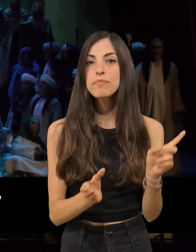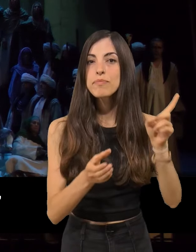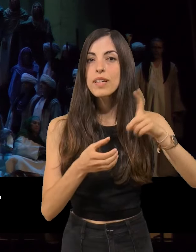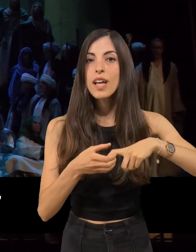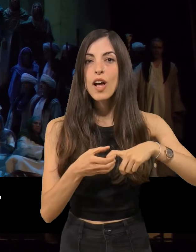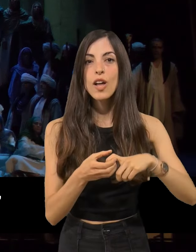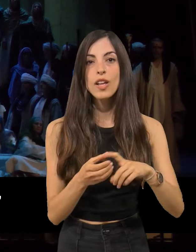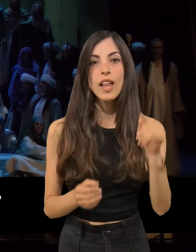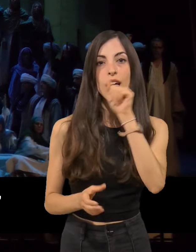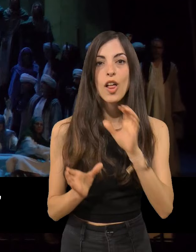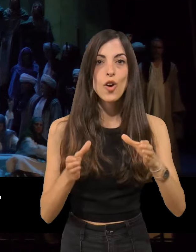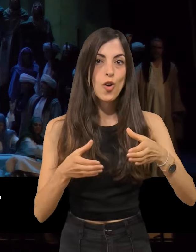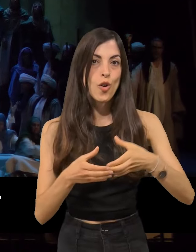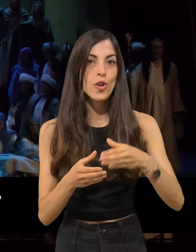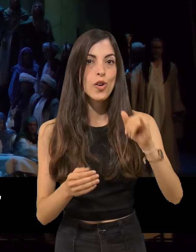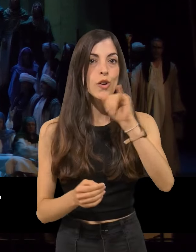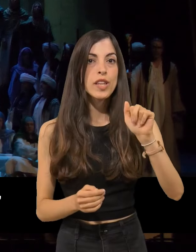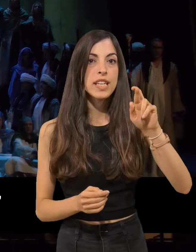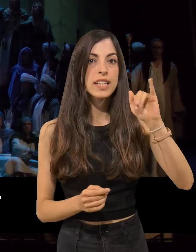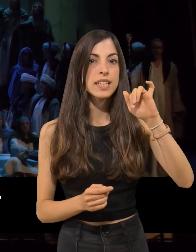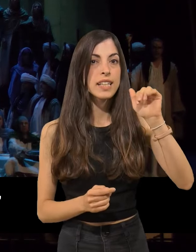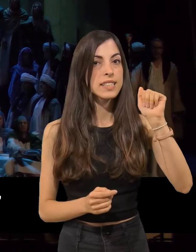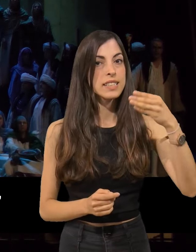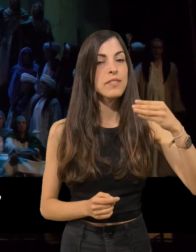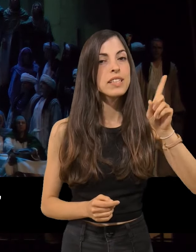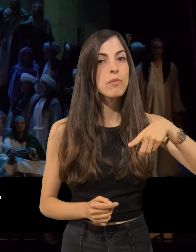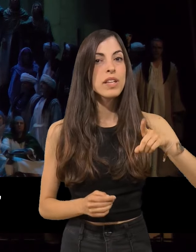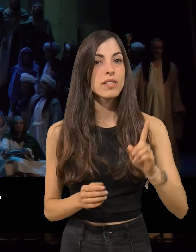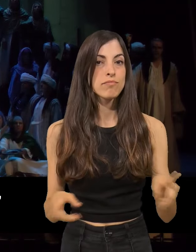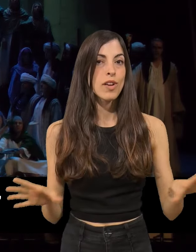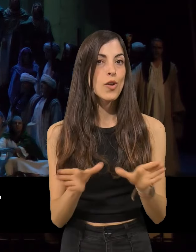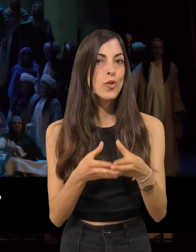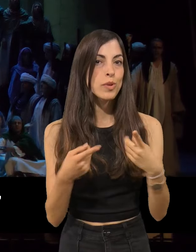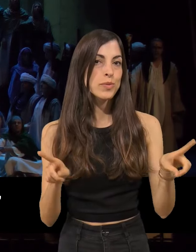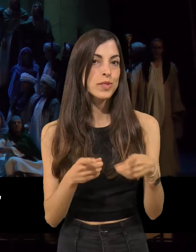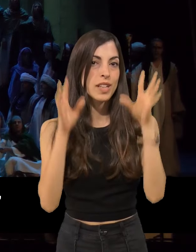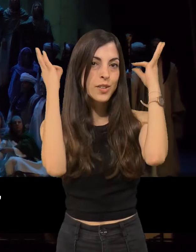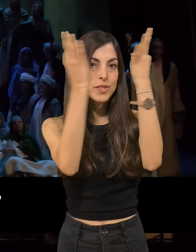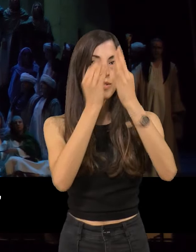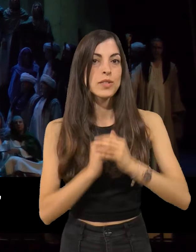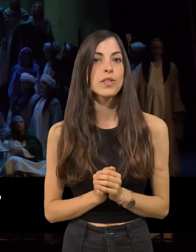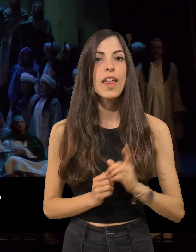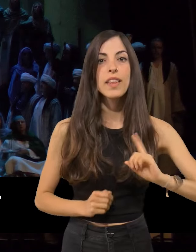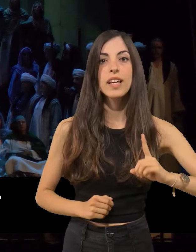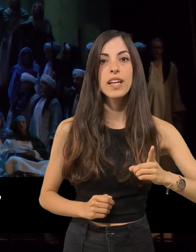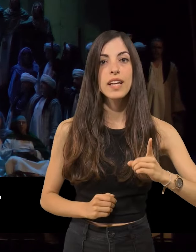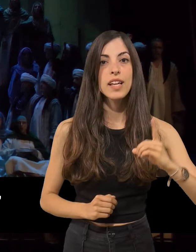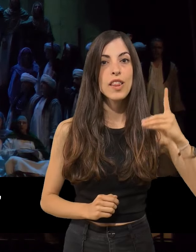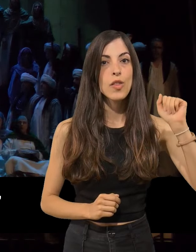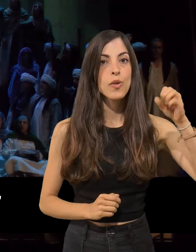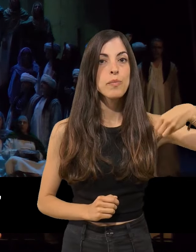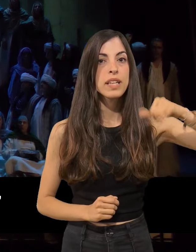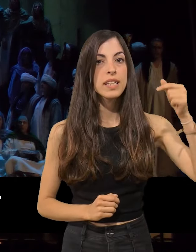También participa el coro Ciriab y la Orquesta de Córdoba, bajo la dirección de Carlos Domínguez Nieto.